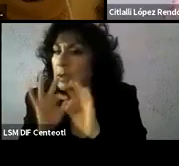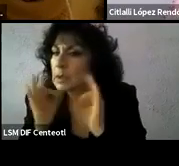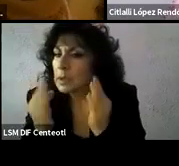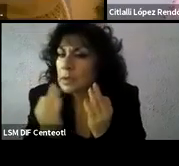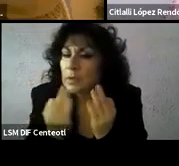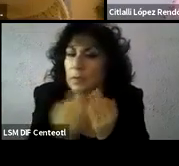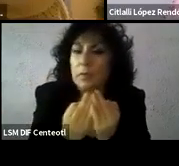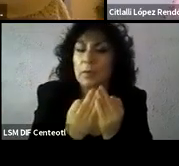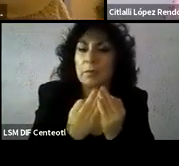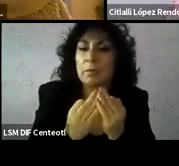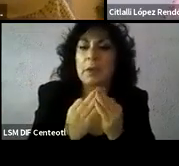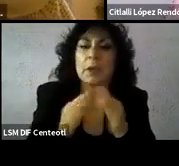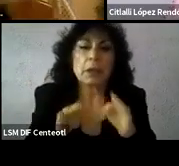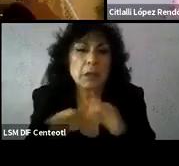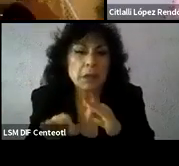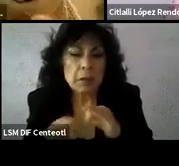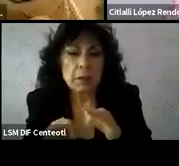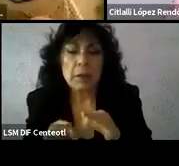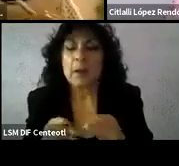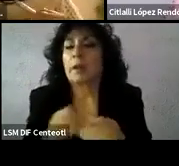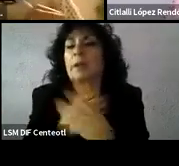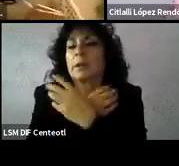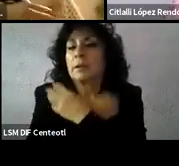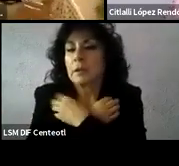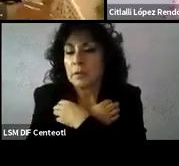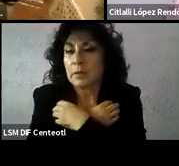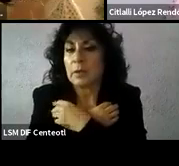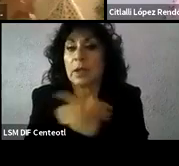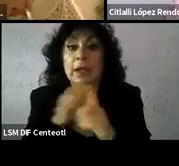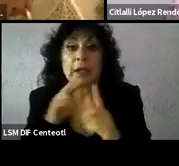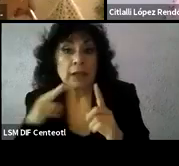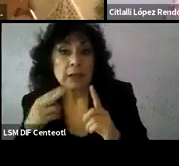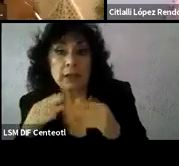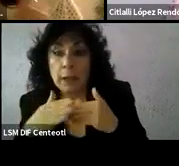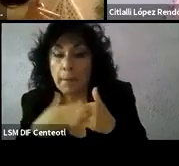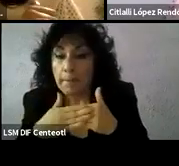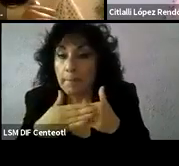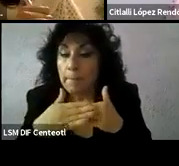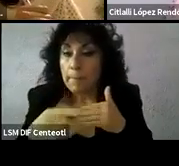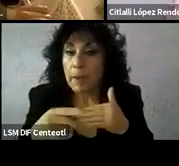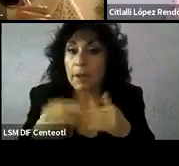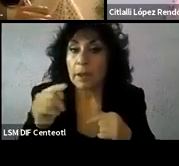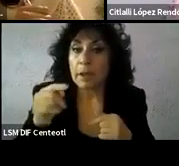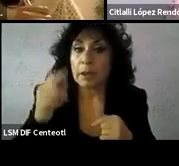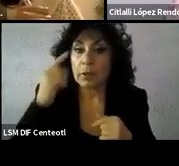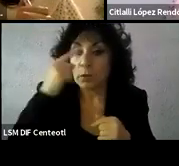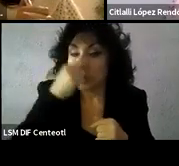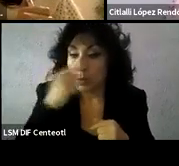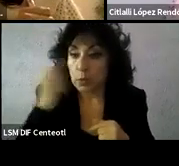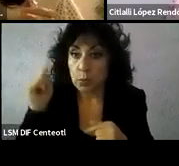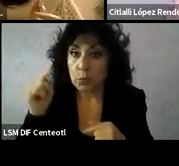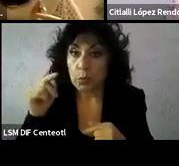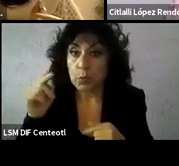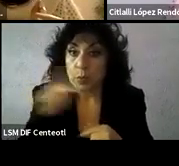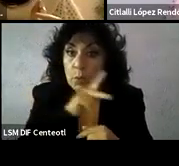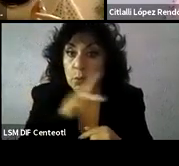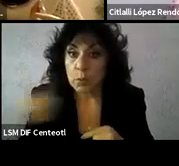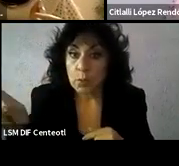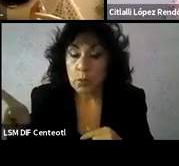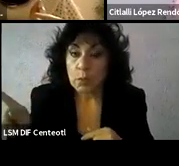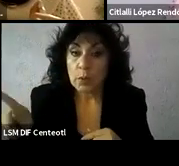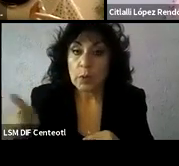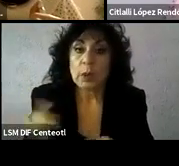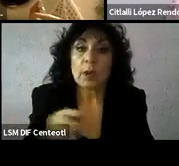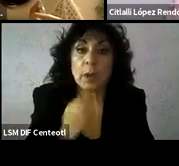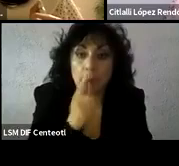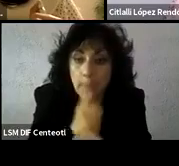importancia de educar desde esta perspectiva y identificar todas las capas, los niveles y las dimensiones en las que se